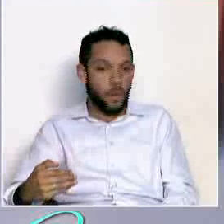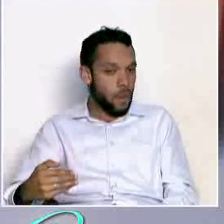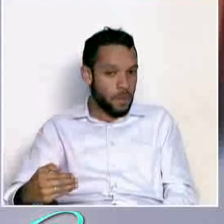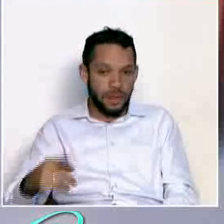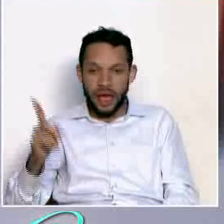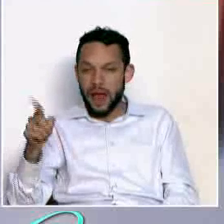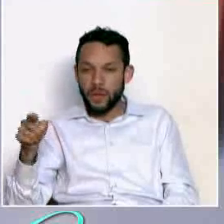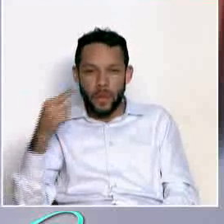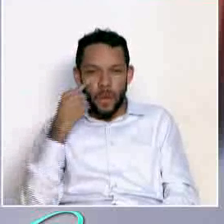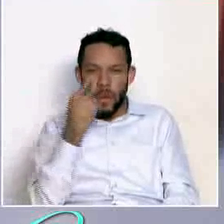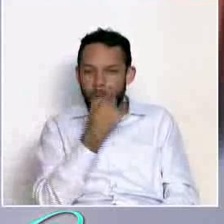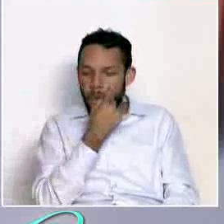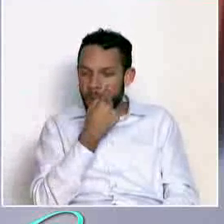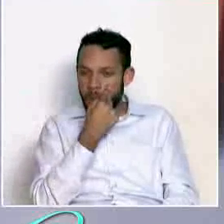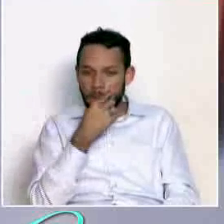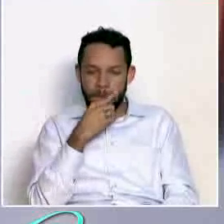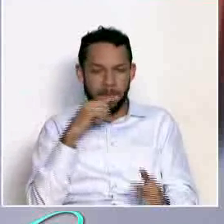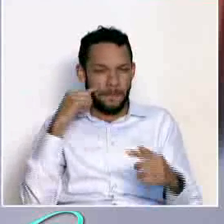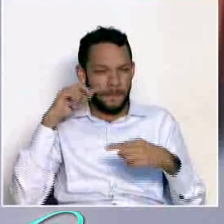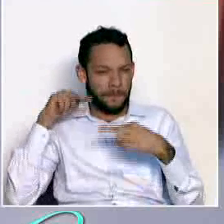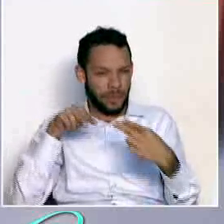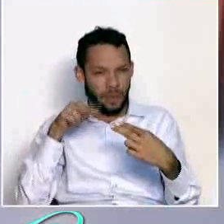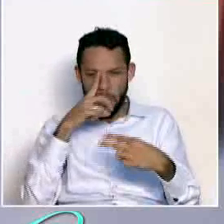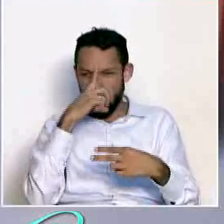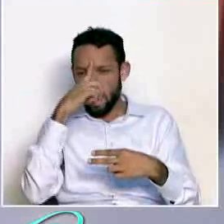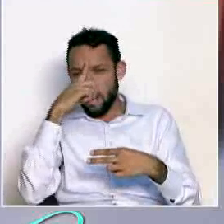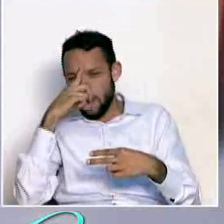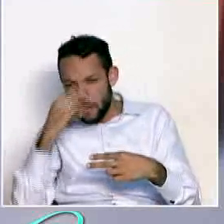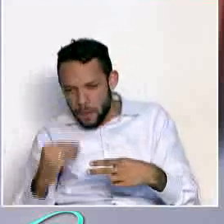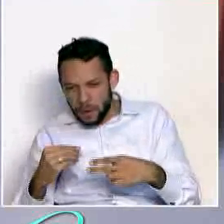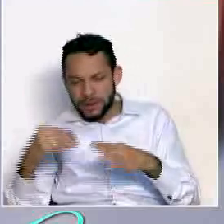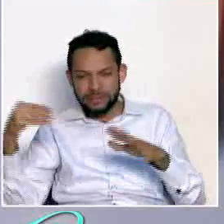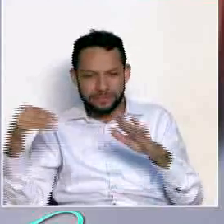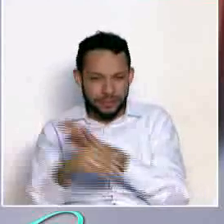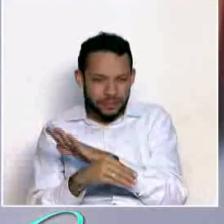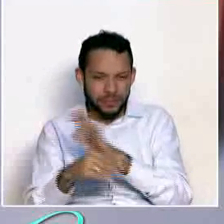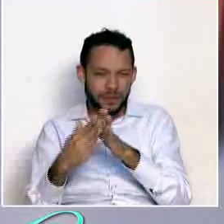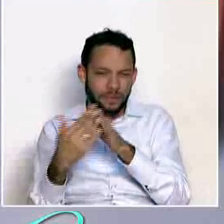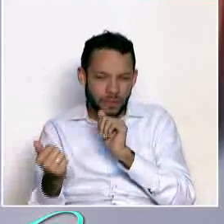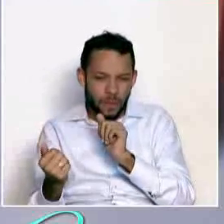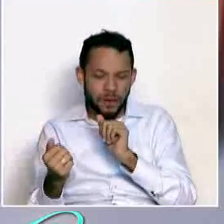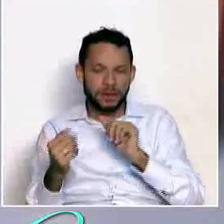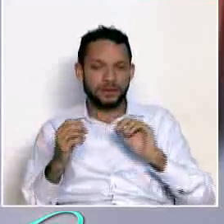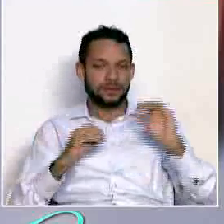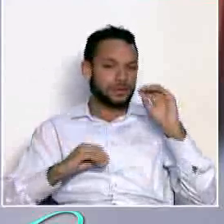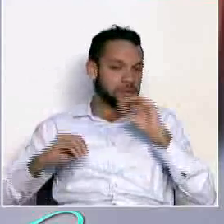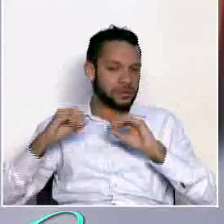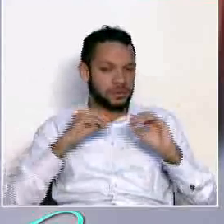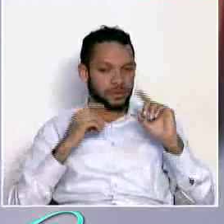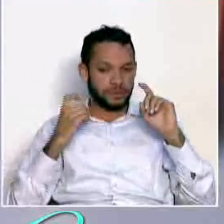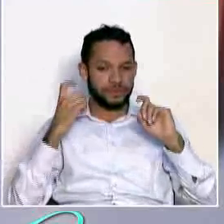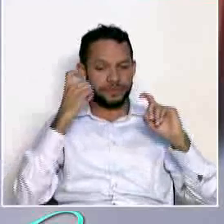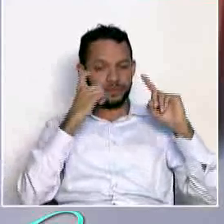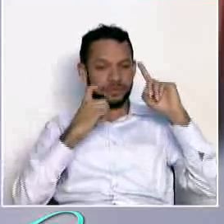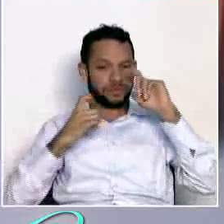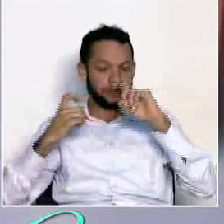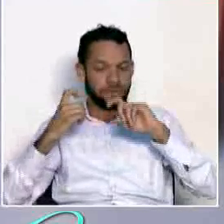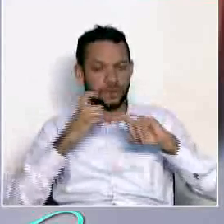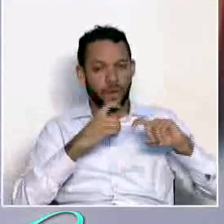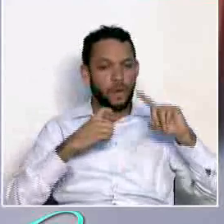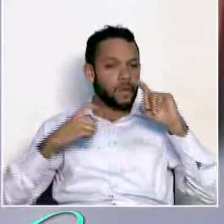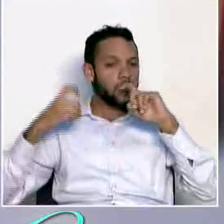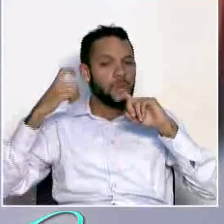ojo. La idea de la vida vista bajo el terreno de la psicología se edifica